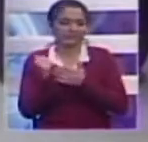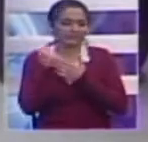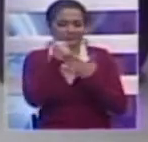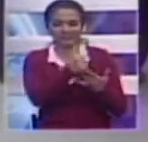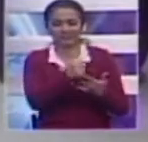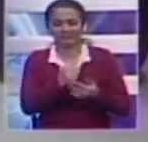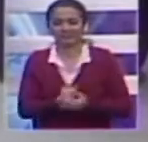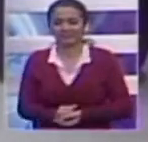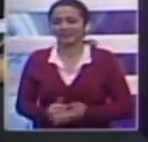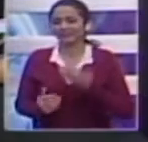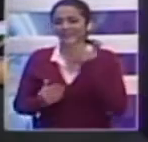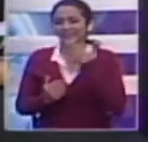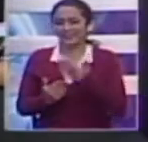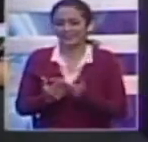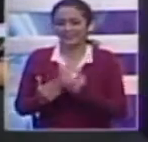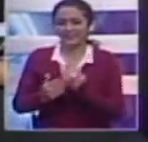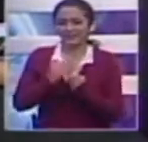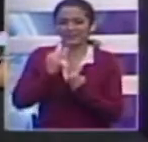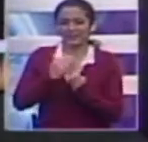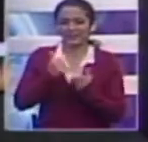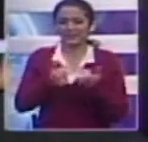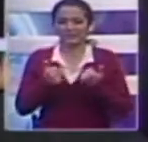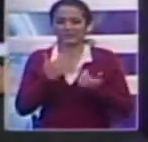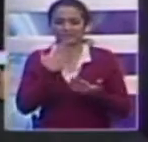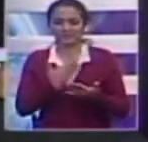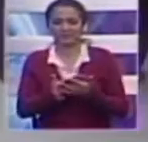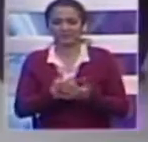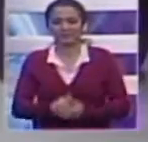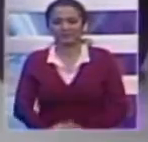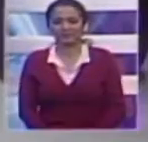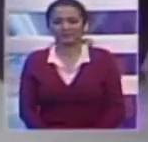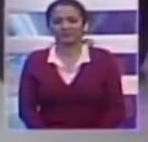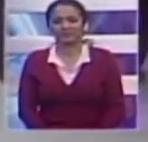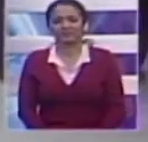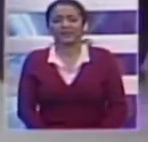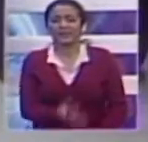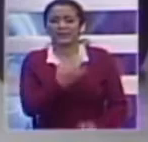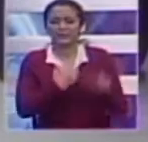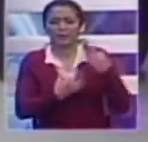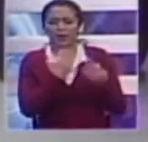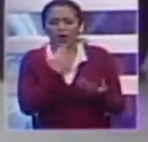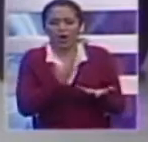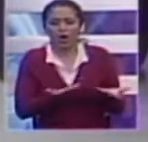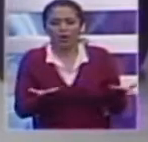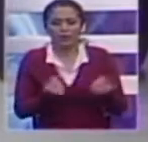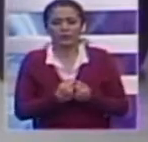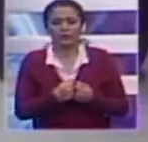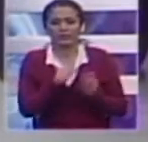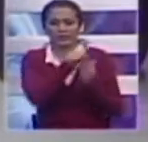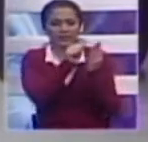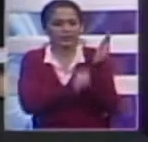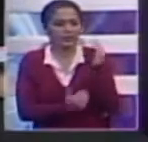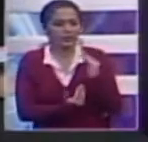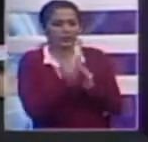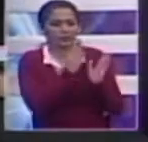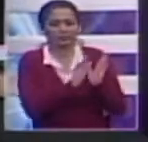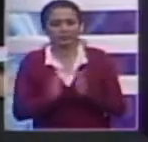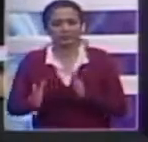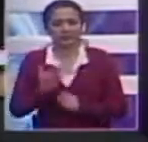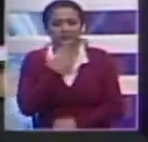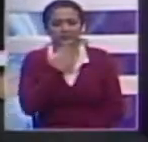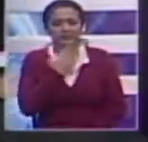Gracias, María Antonieta. Bueno, y gracias a todos por la invitación. Bueno, ¿cómo nace la iniciativa de hacer esta agenda? Sí, verás, conversando un